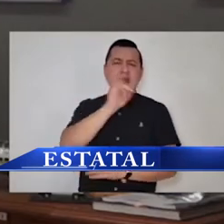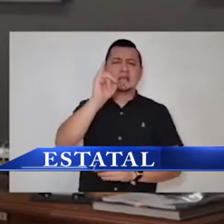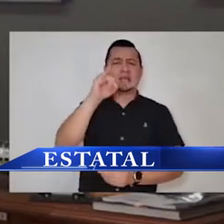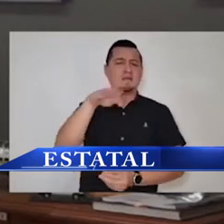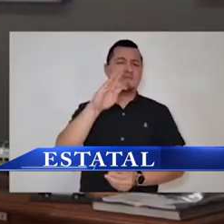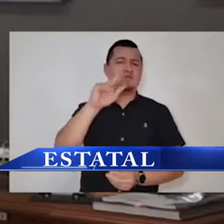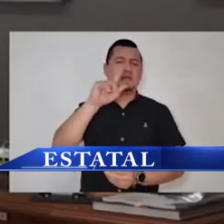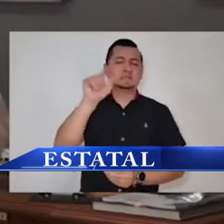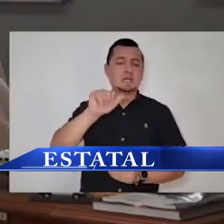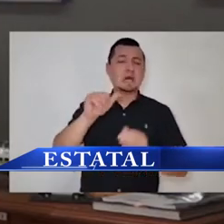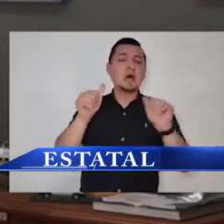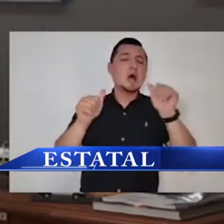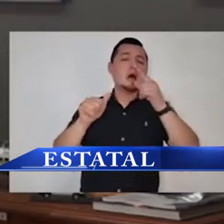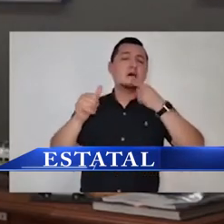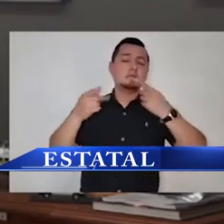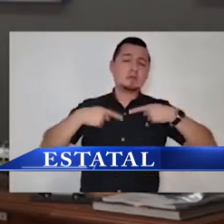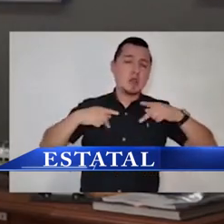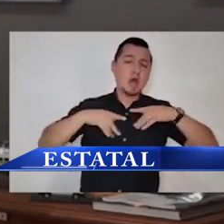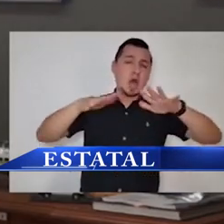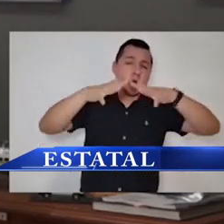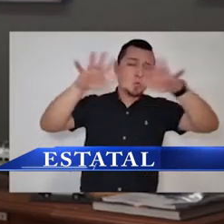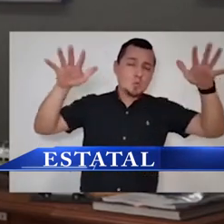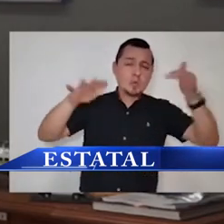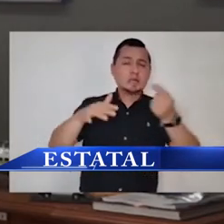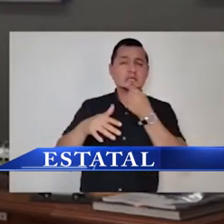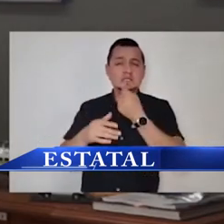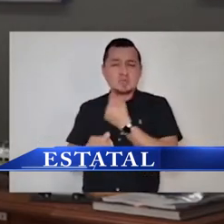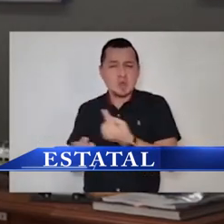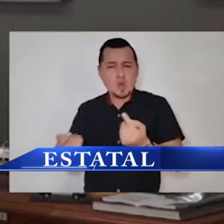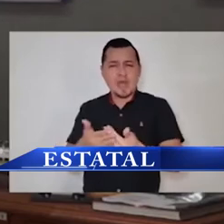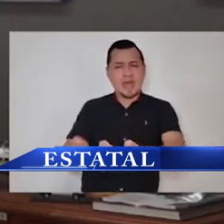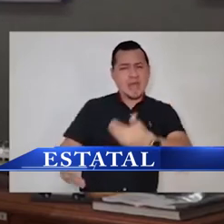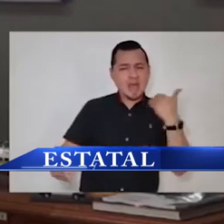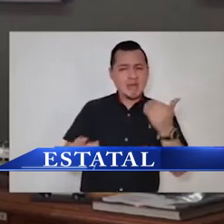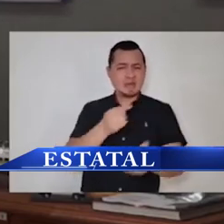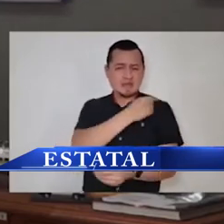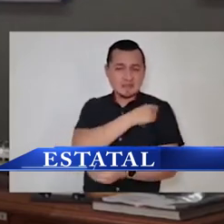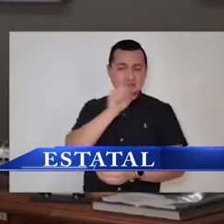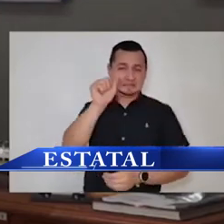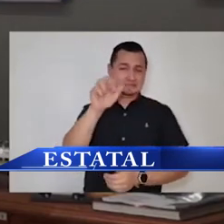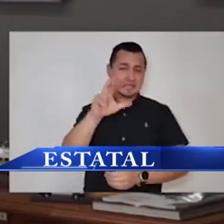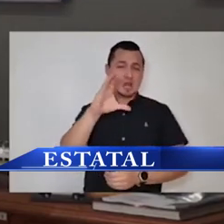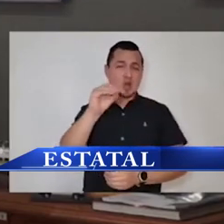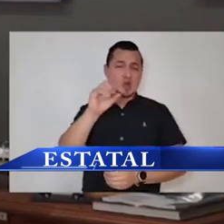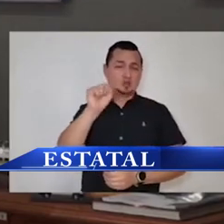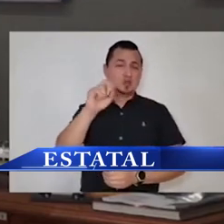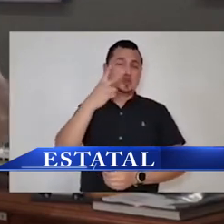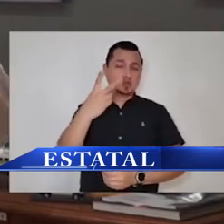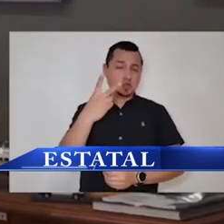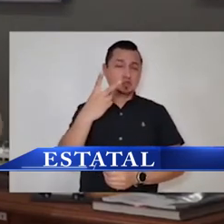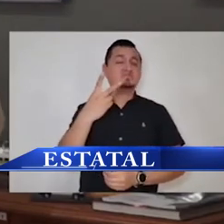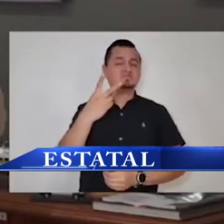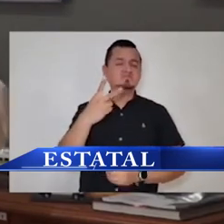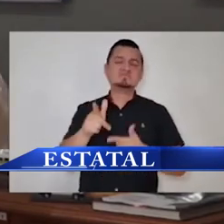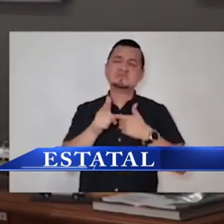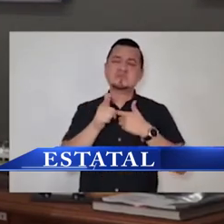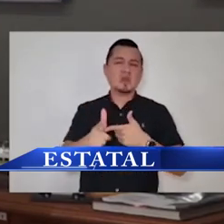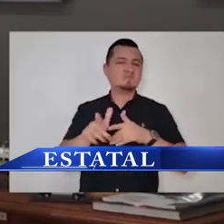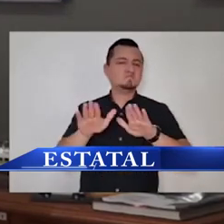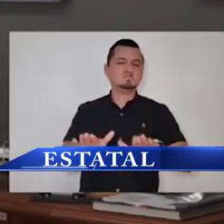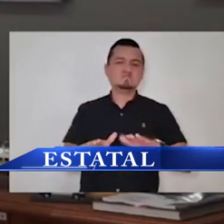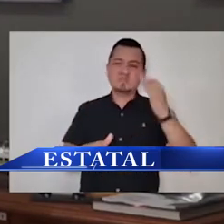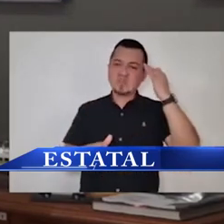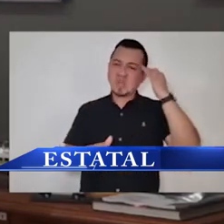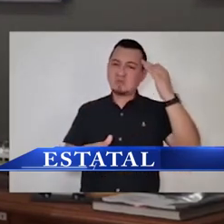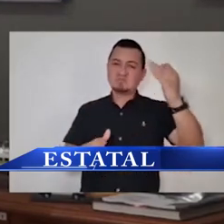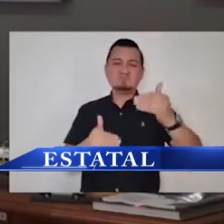grupos de riesgo o grupos vulnerables. La infección por el coronavirus SARS-CoV-2 seguirá entre nosotros